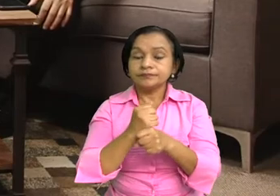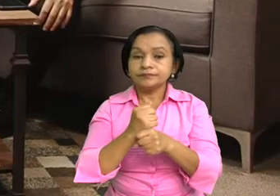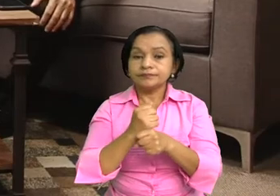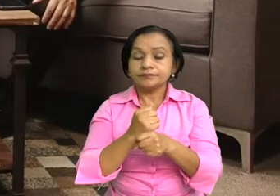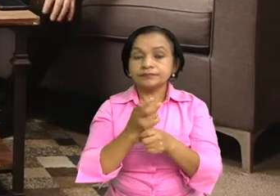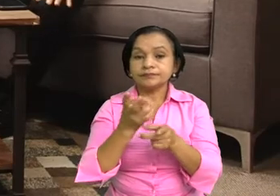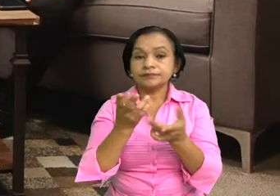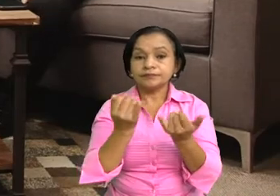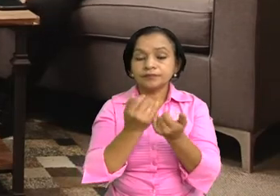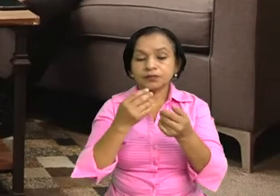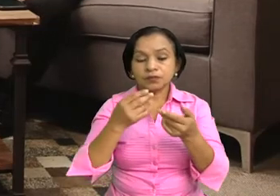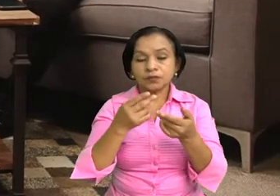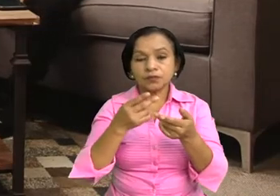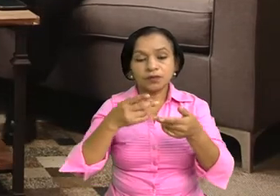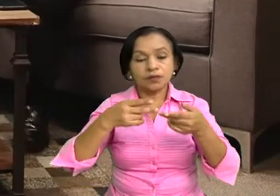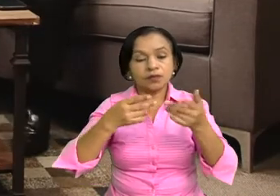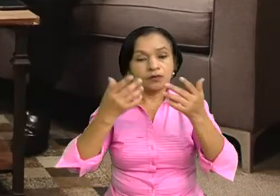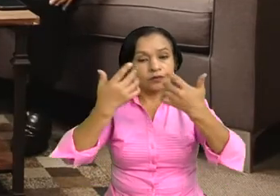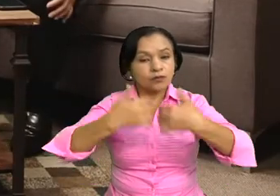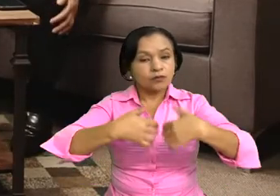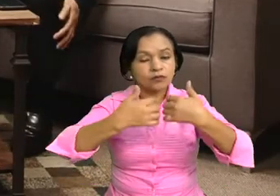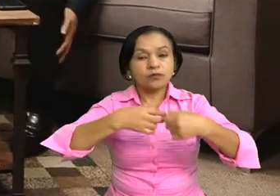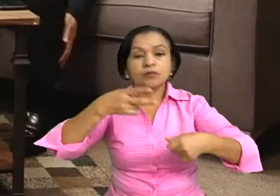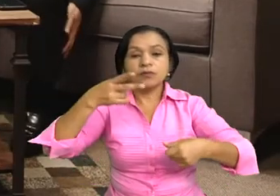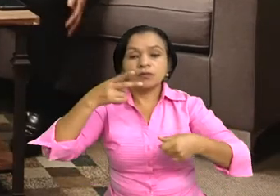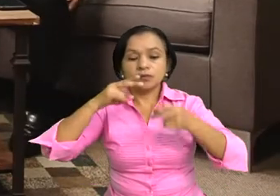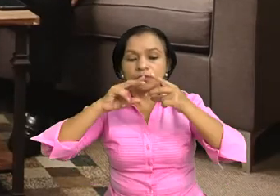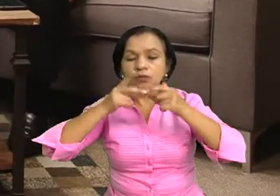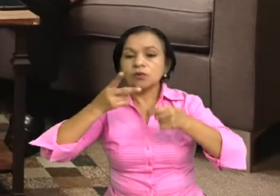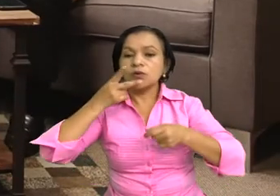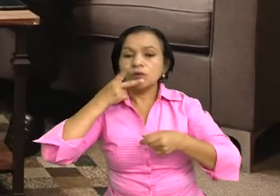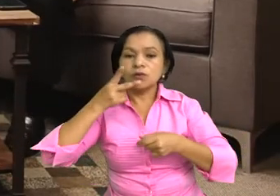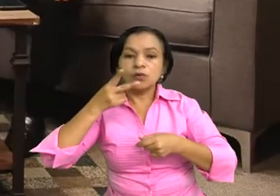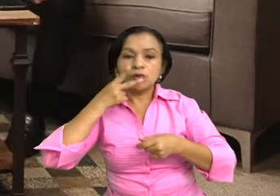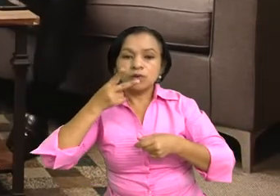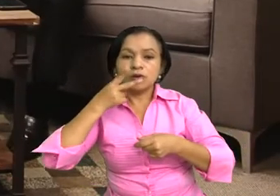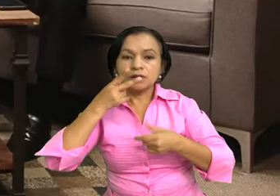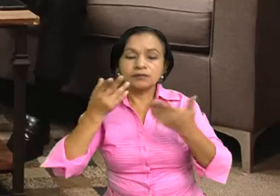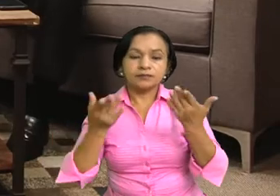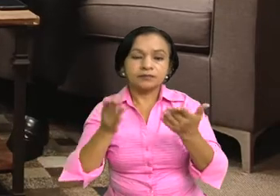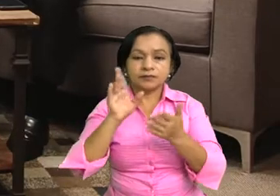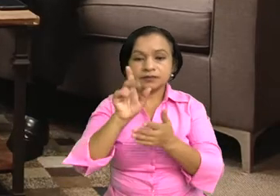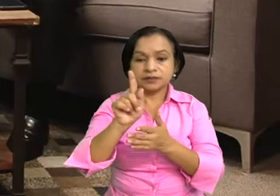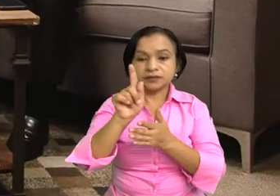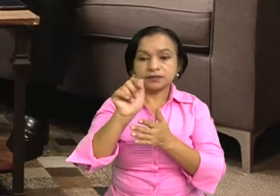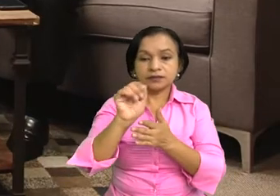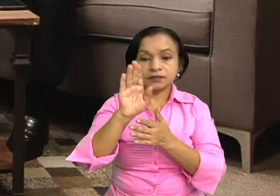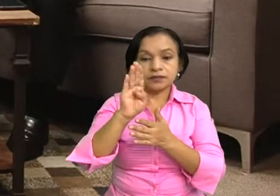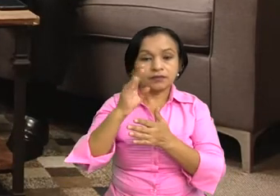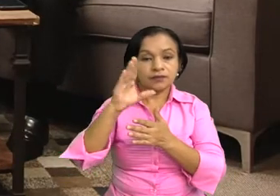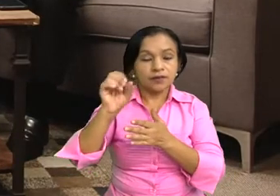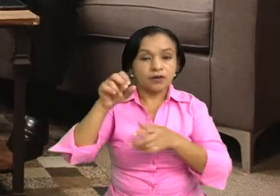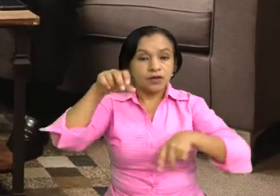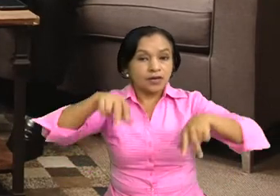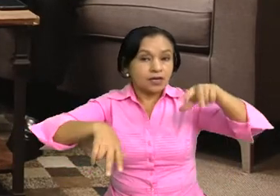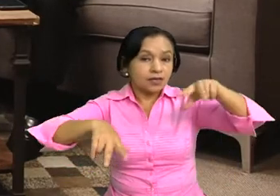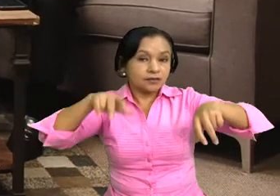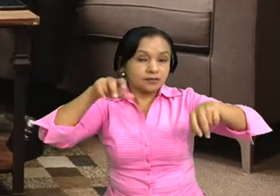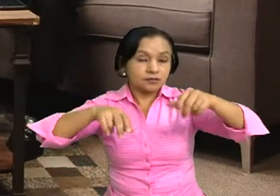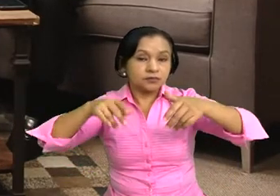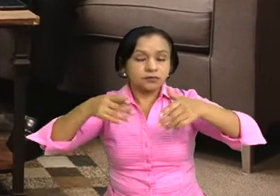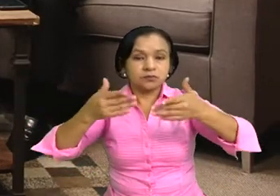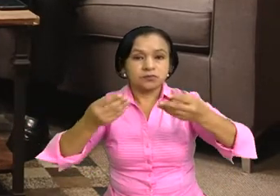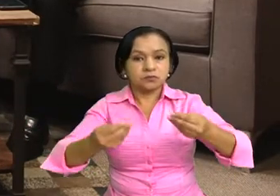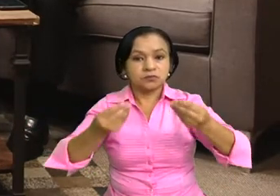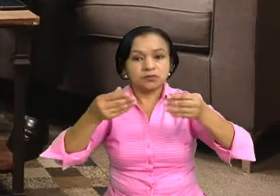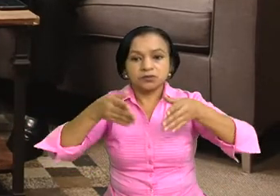tabaco. Toda la región de la Segovia está ahora atravesada por un sinnúmero de